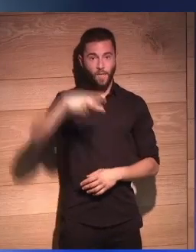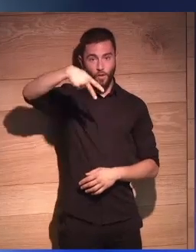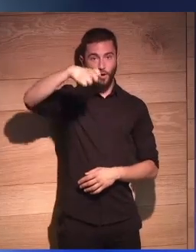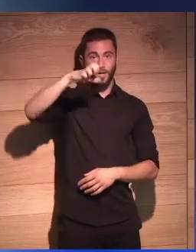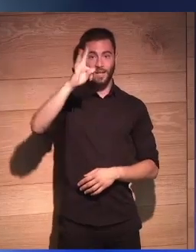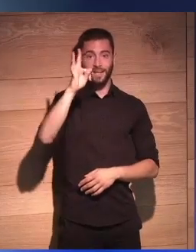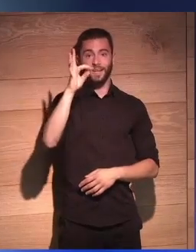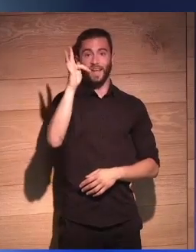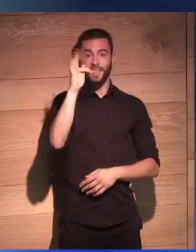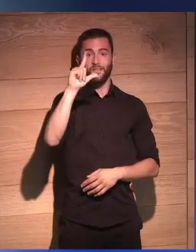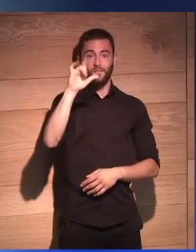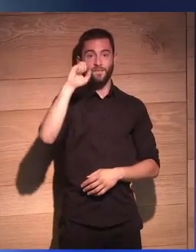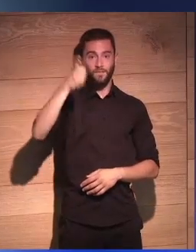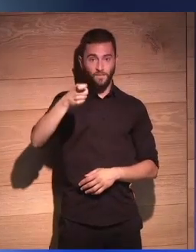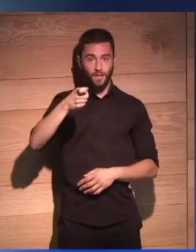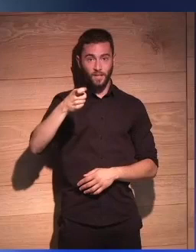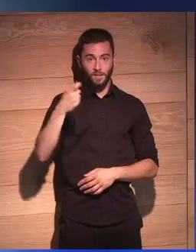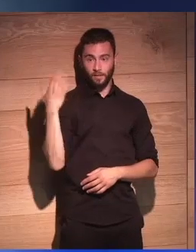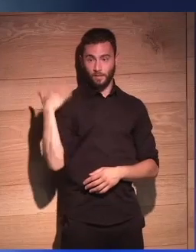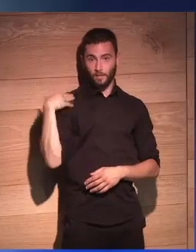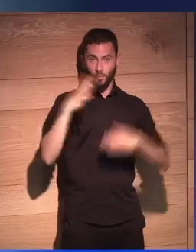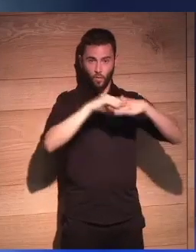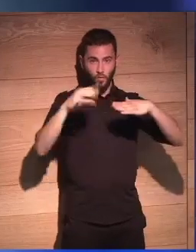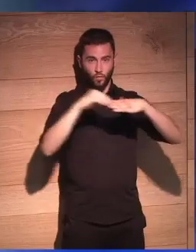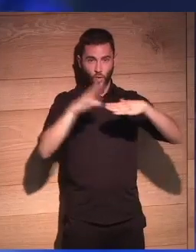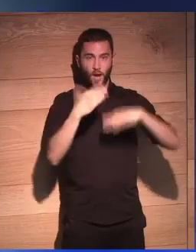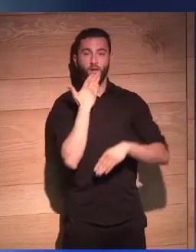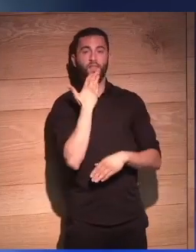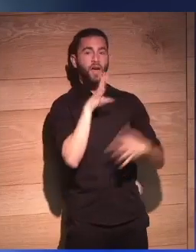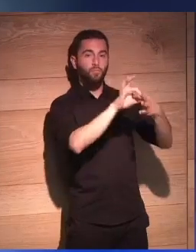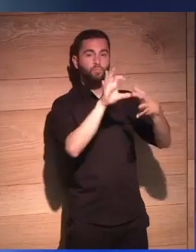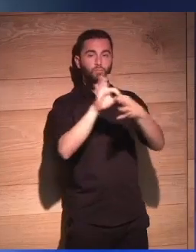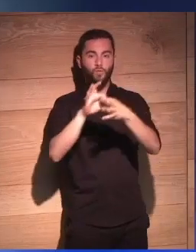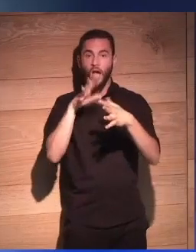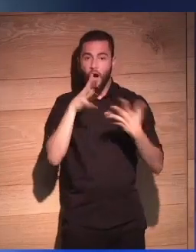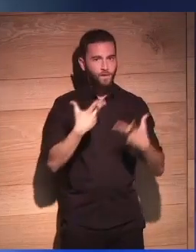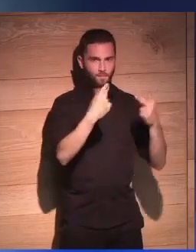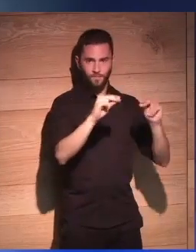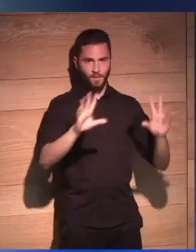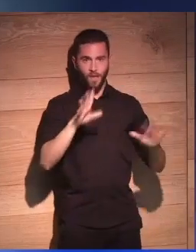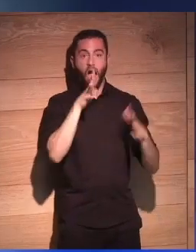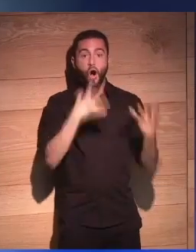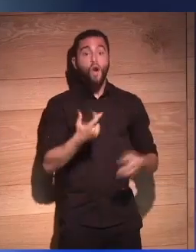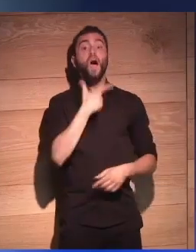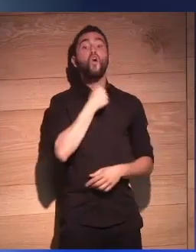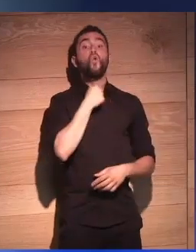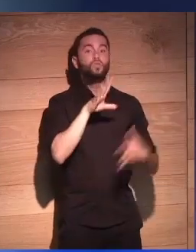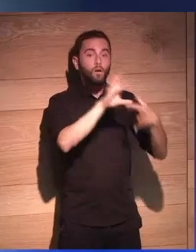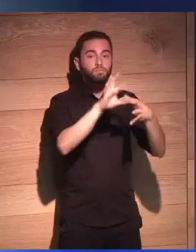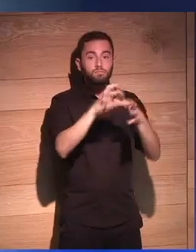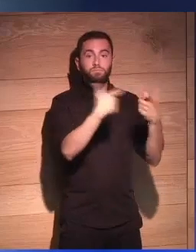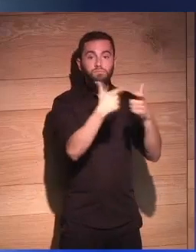han dejado últimamente de perfilar a sus usuarios por edad. Ahora lo hacen por sus gustos. Y